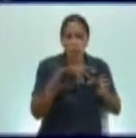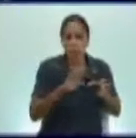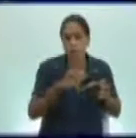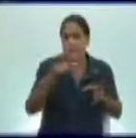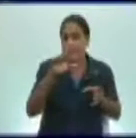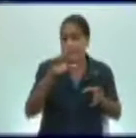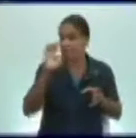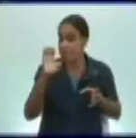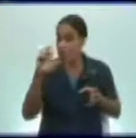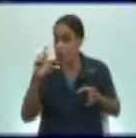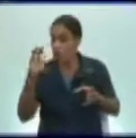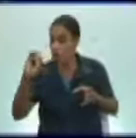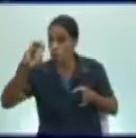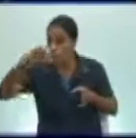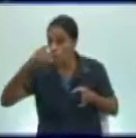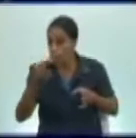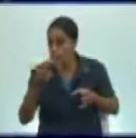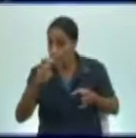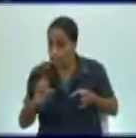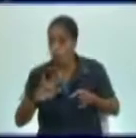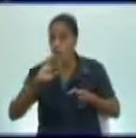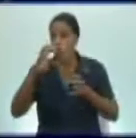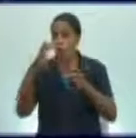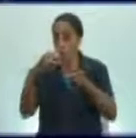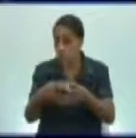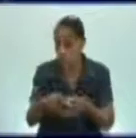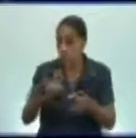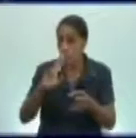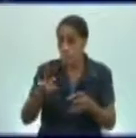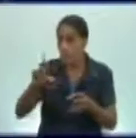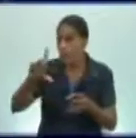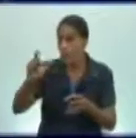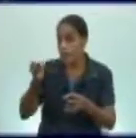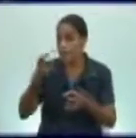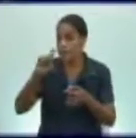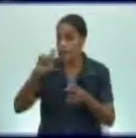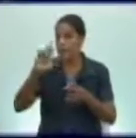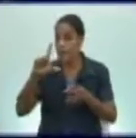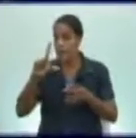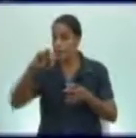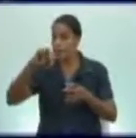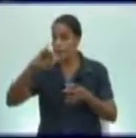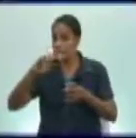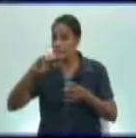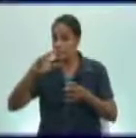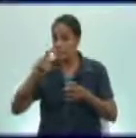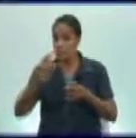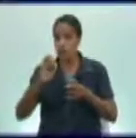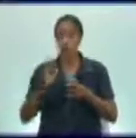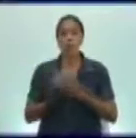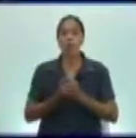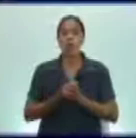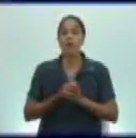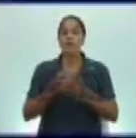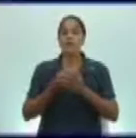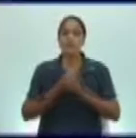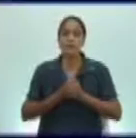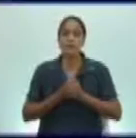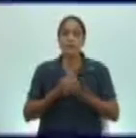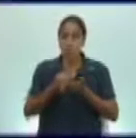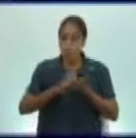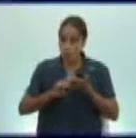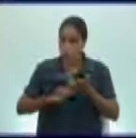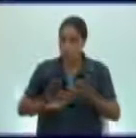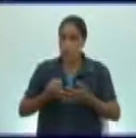dos características esenciales del grupo subrayado. Le doy un tiempo para que copien el estudio independiente y regresamos para